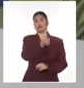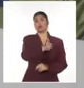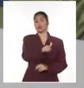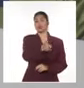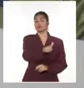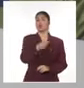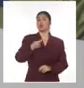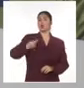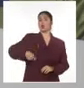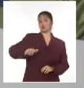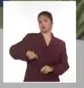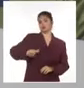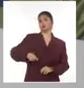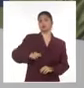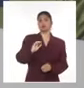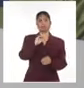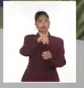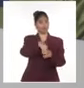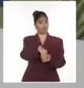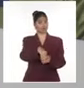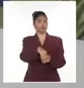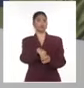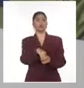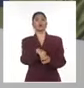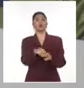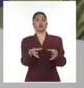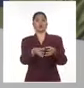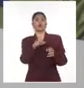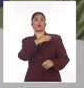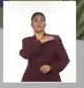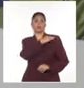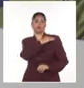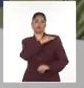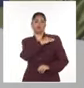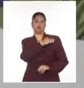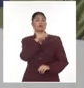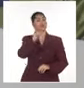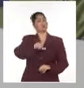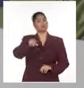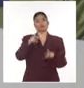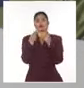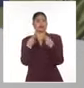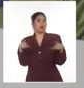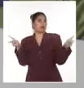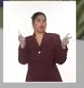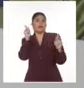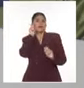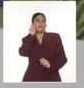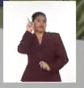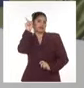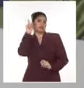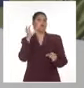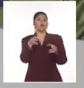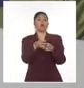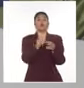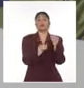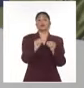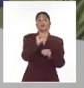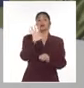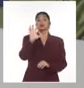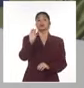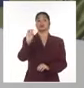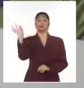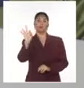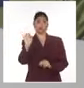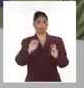Tribunal Supremo Popular, incluyendo la sala de lo militar, son los compañeros de mayores experiencias, que incluso más del 50% de ellos son